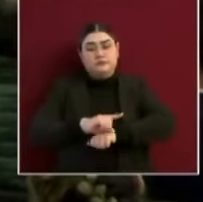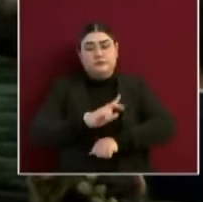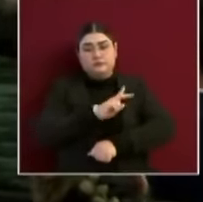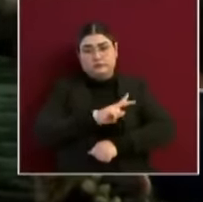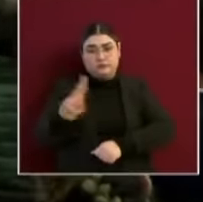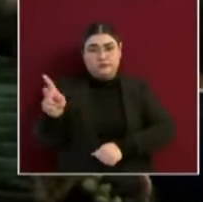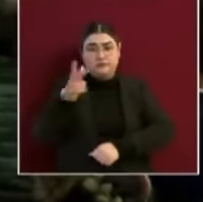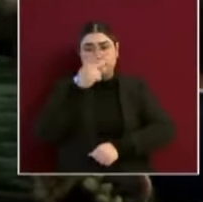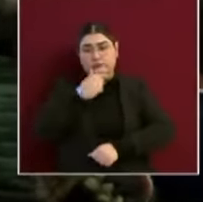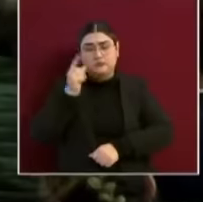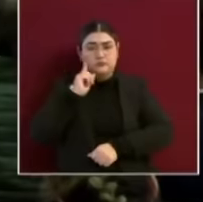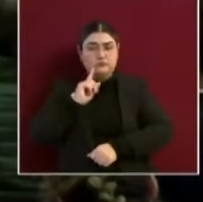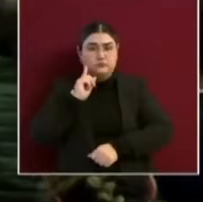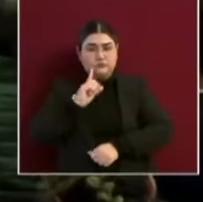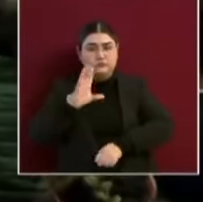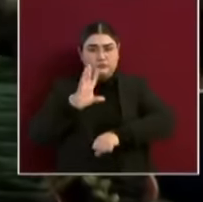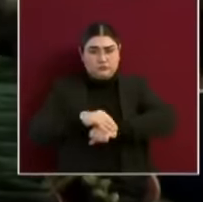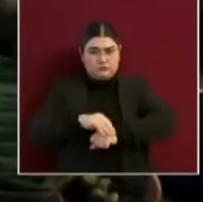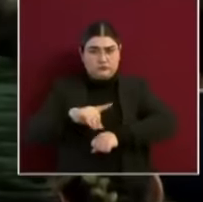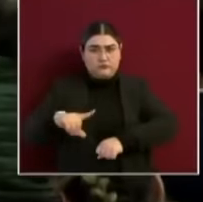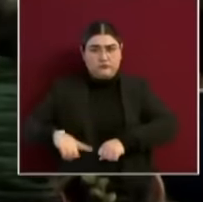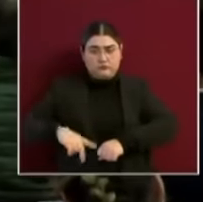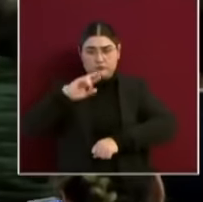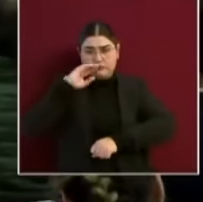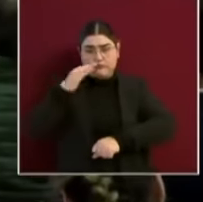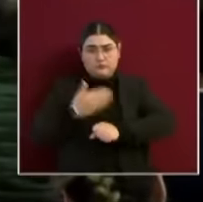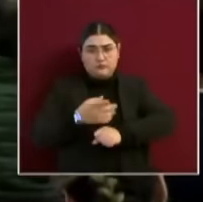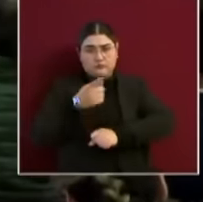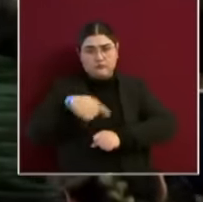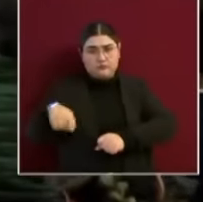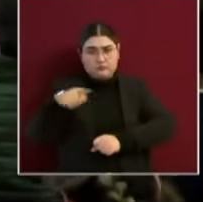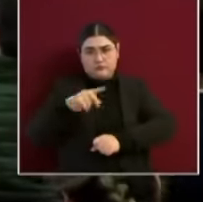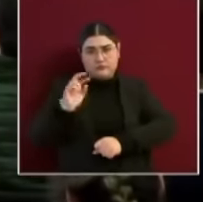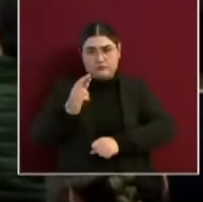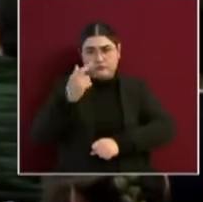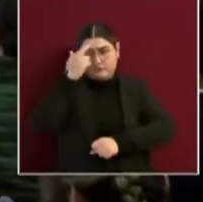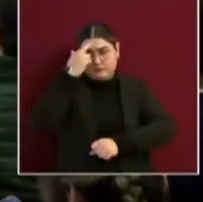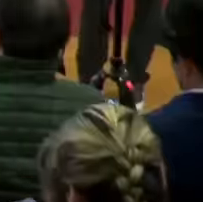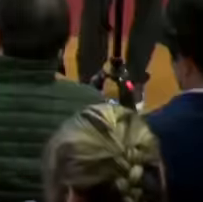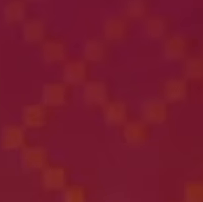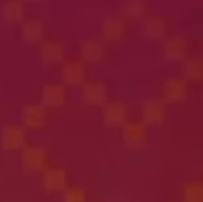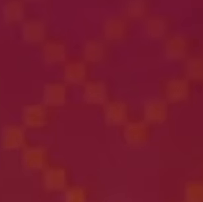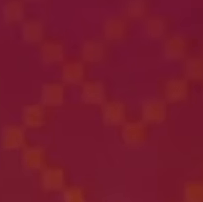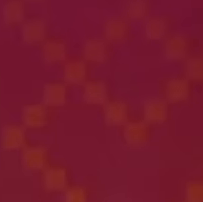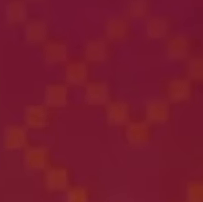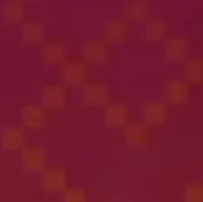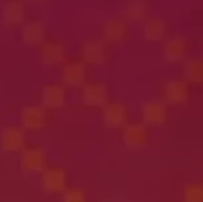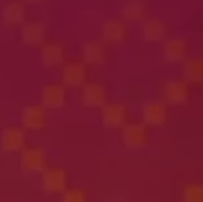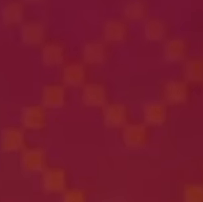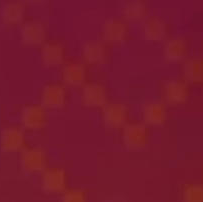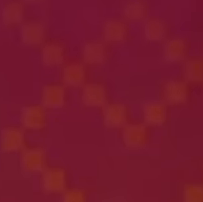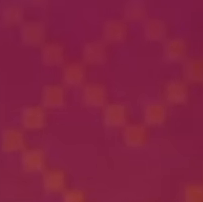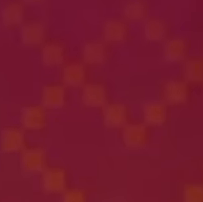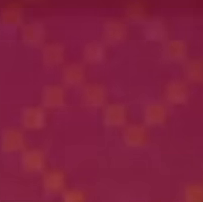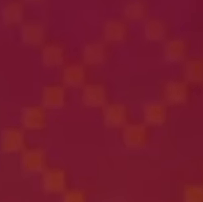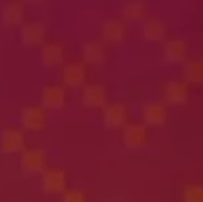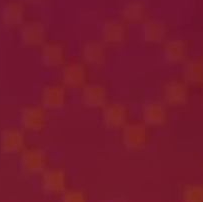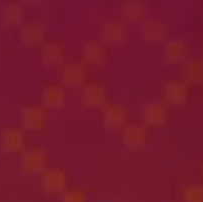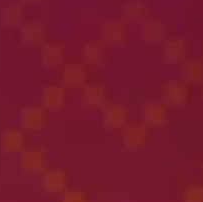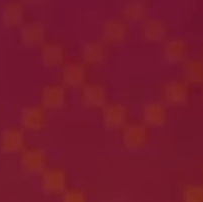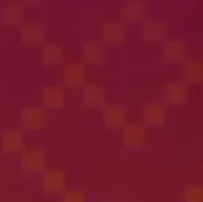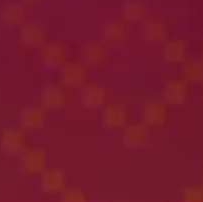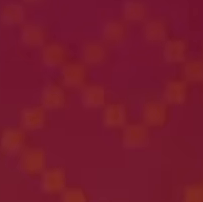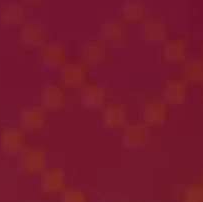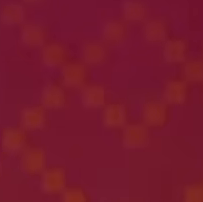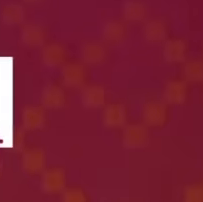gobernador. Como ustedes recordarán y comentó el señor gobernador, el 3 de marzo realizamos el hundimiento